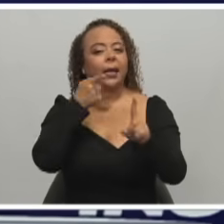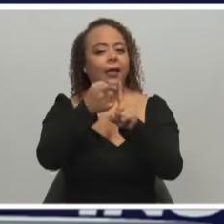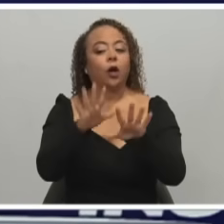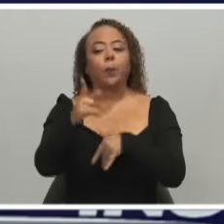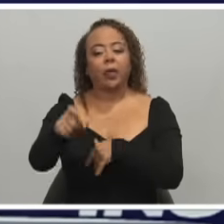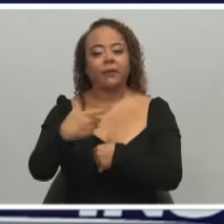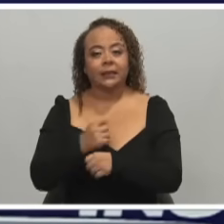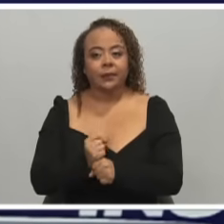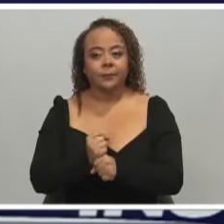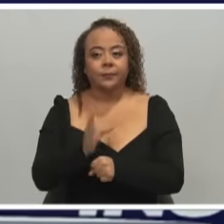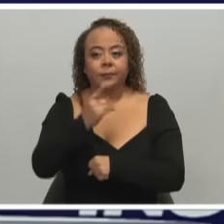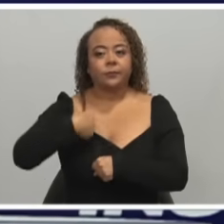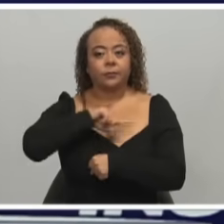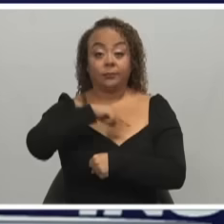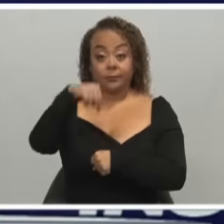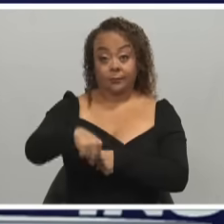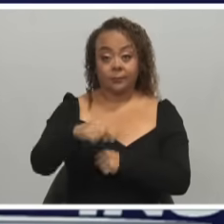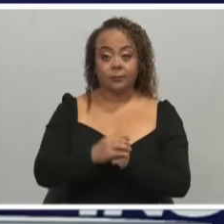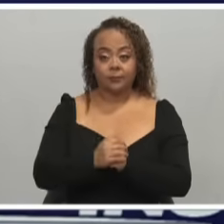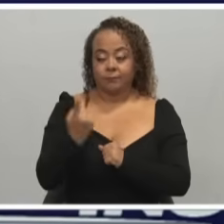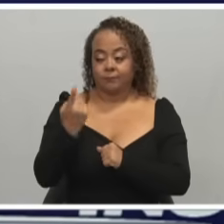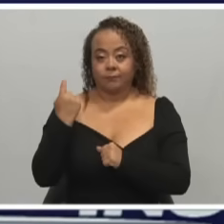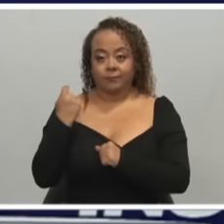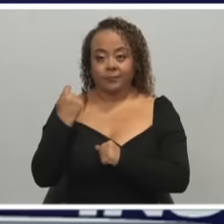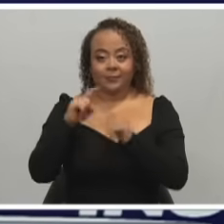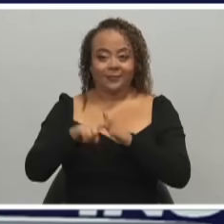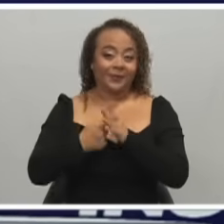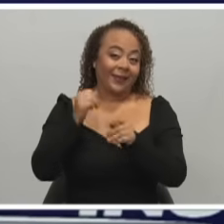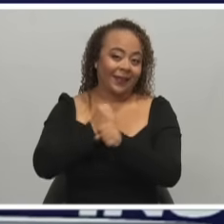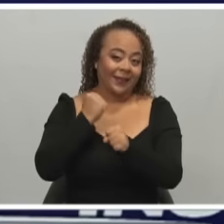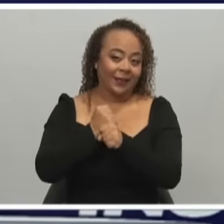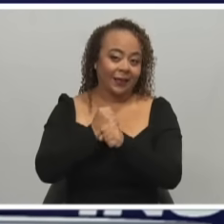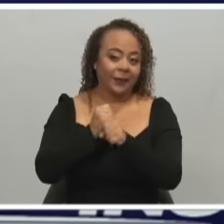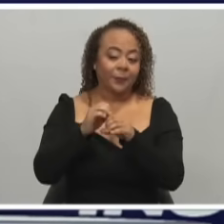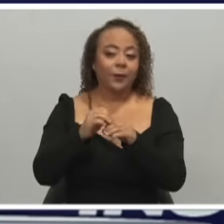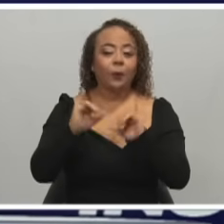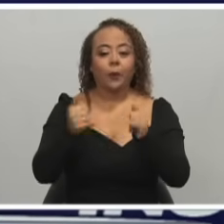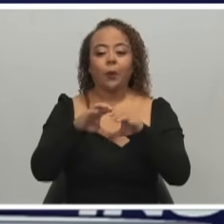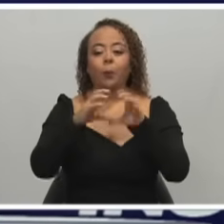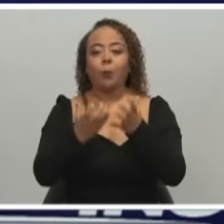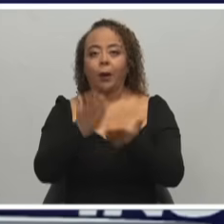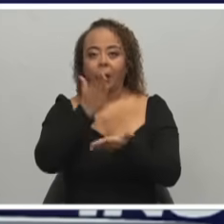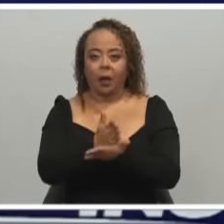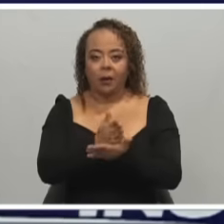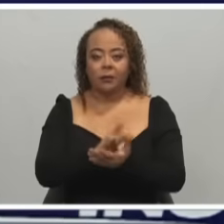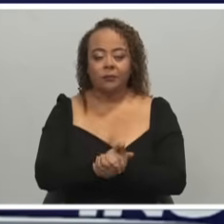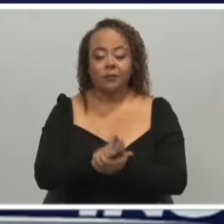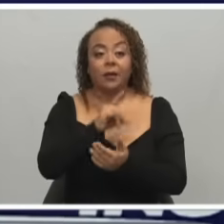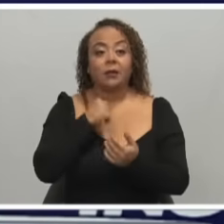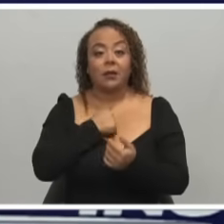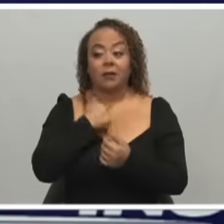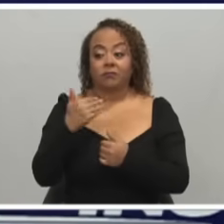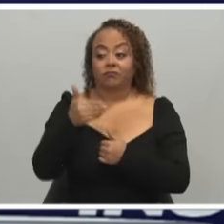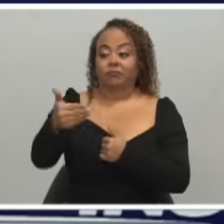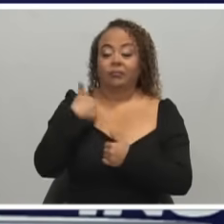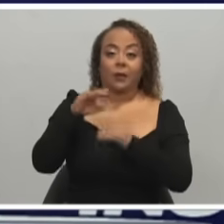hacerlo y nosotros hoy recién hoy vamos a empezar a trabajar las pelotas paradas y cuando ya enfrente tiene un equipo